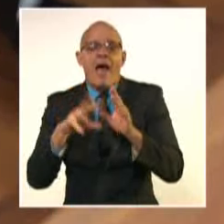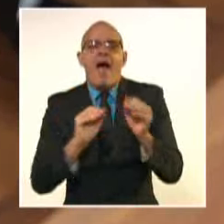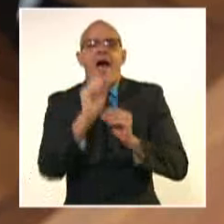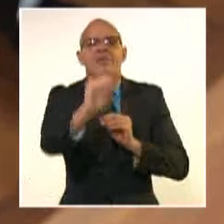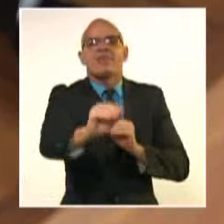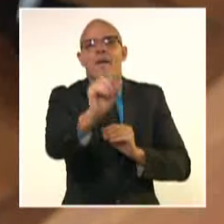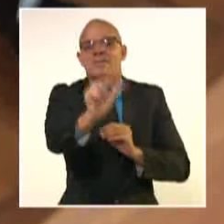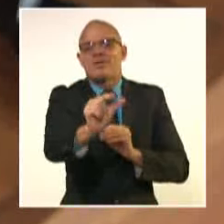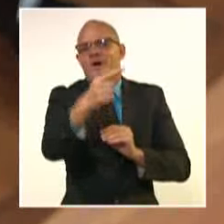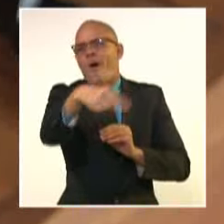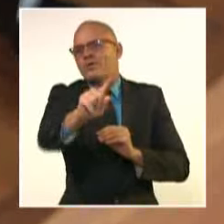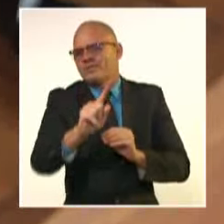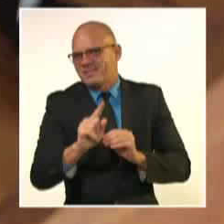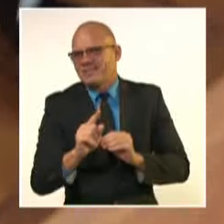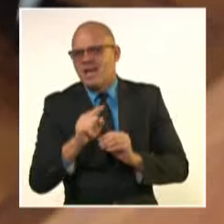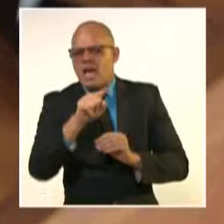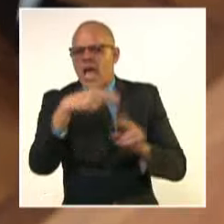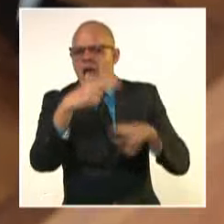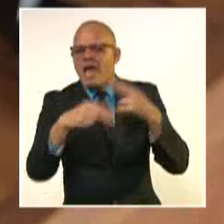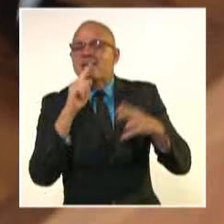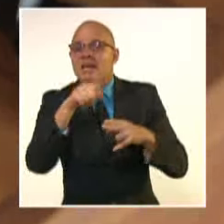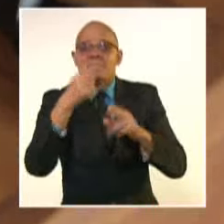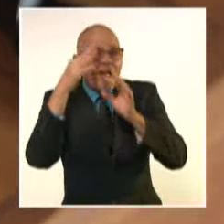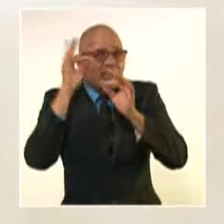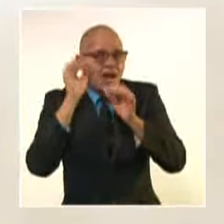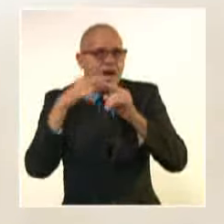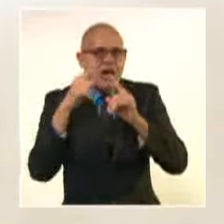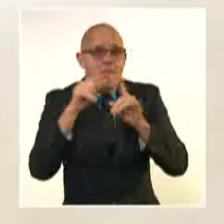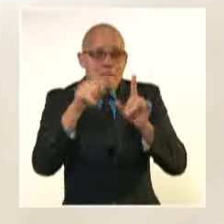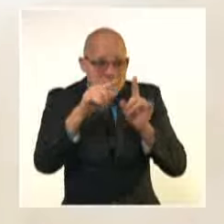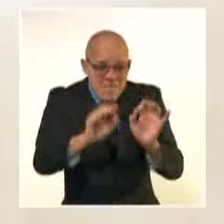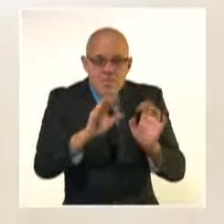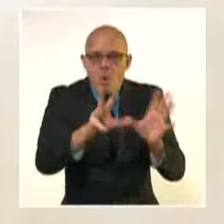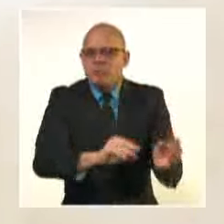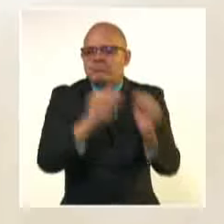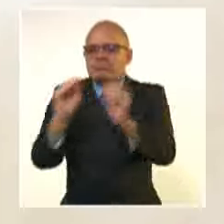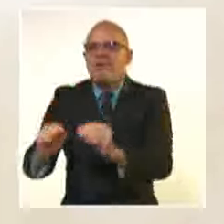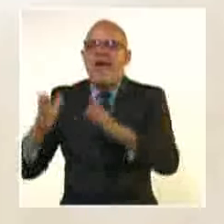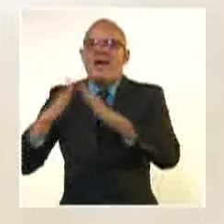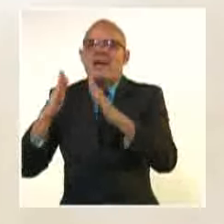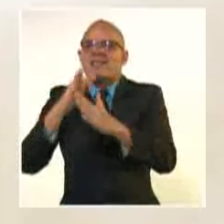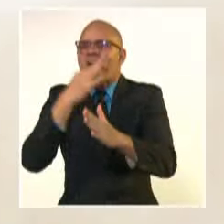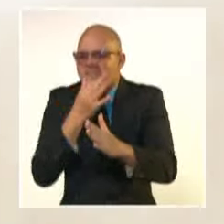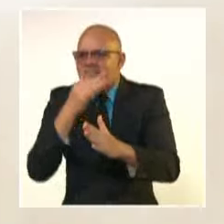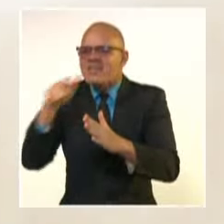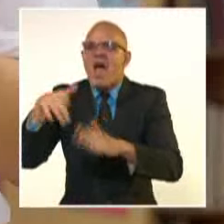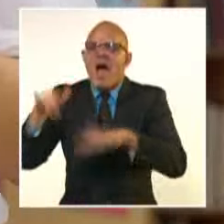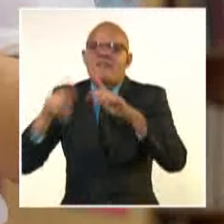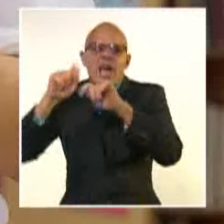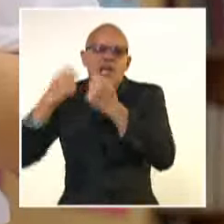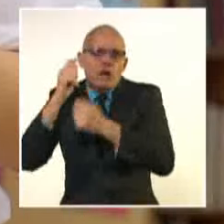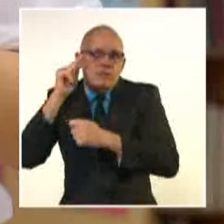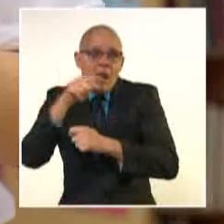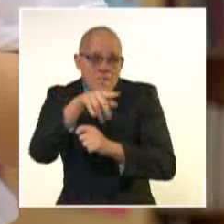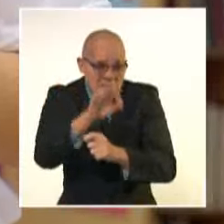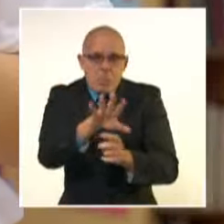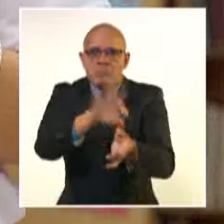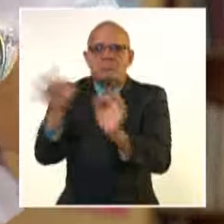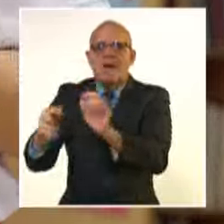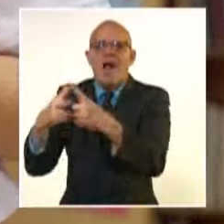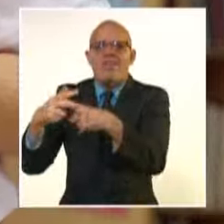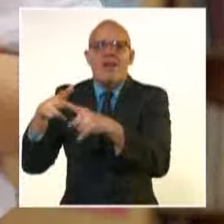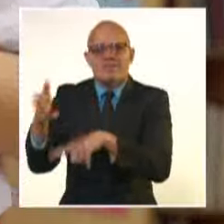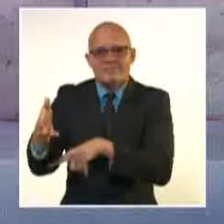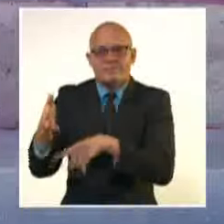los utiliza para ir a hogares de ancianos y con esas piezas reparar los espejuelos de los abuelitos que ahí están. También